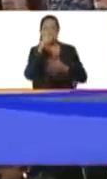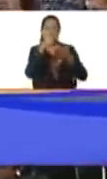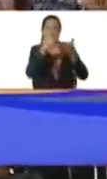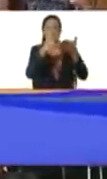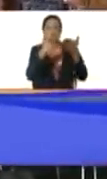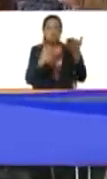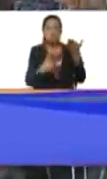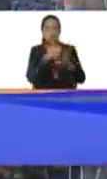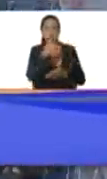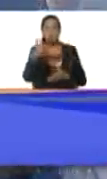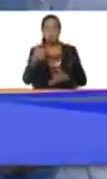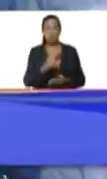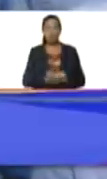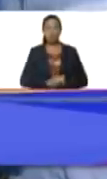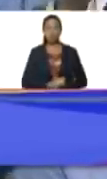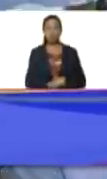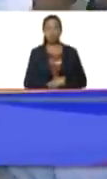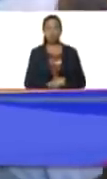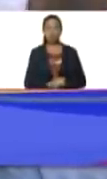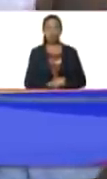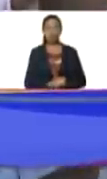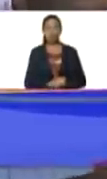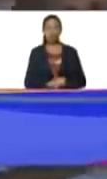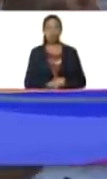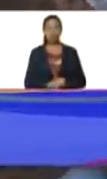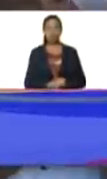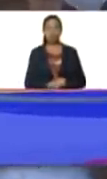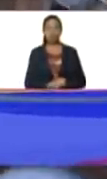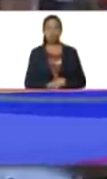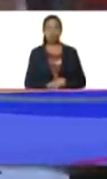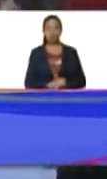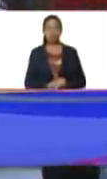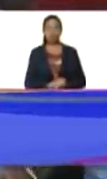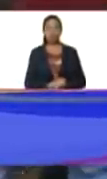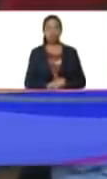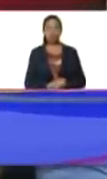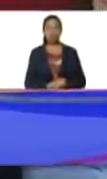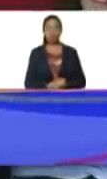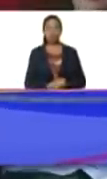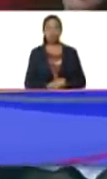Betovar, Jesús Monterola,